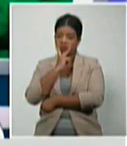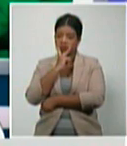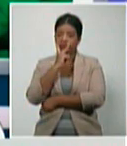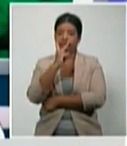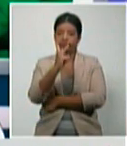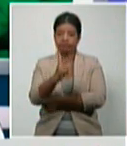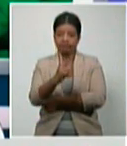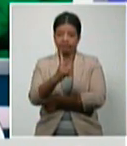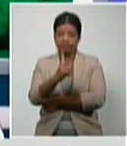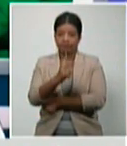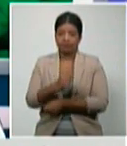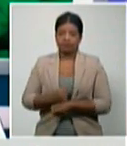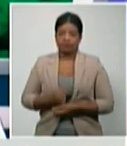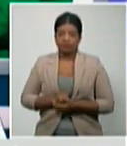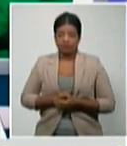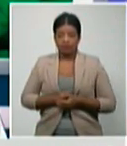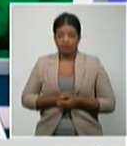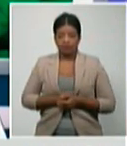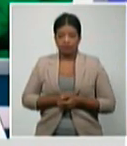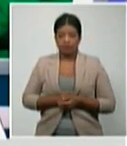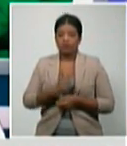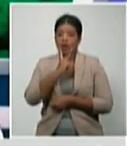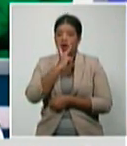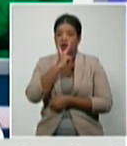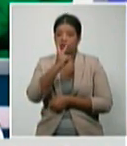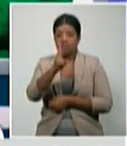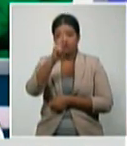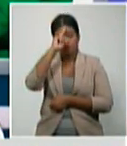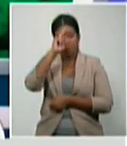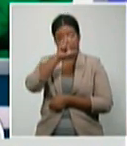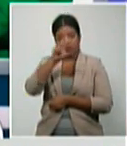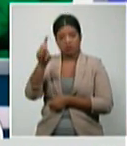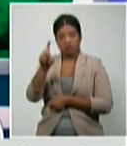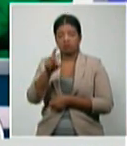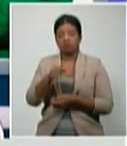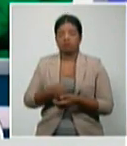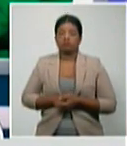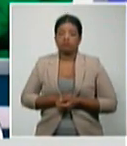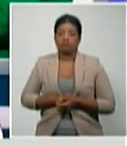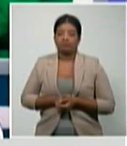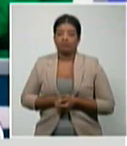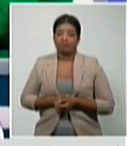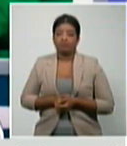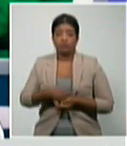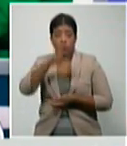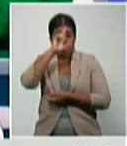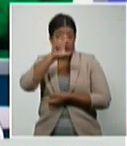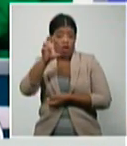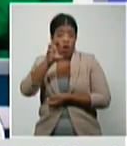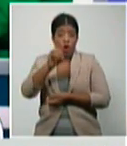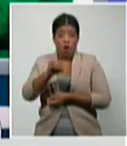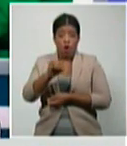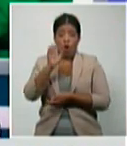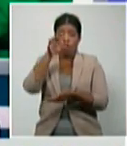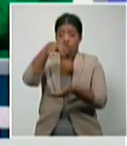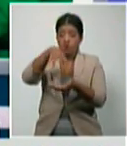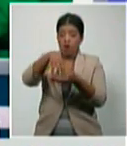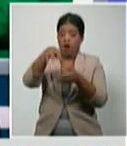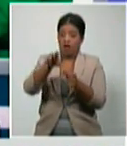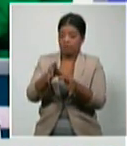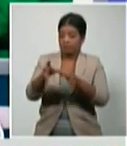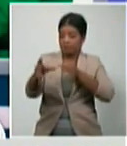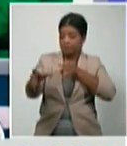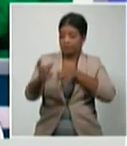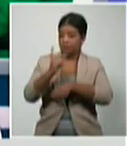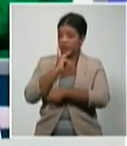una atención institucionalizada, sea un hospital, un centro de atención, con toda la aplicación